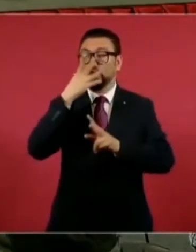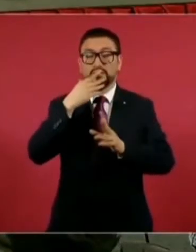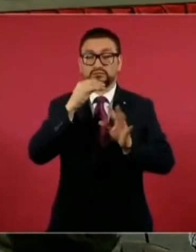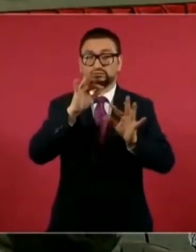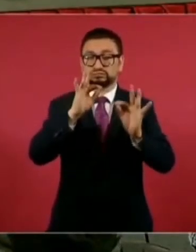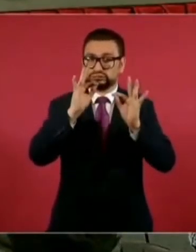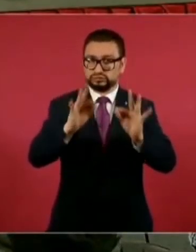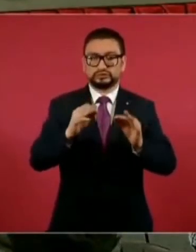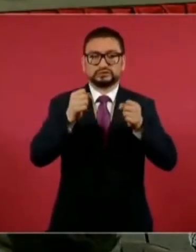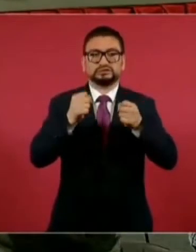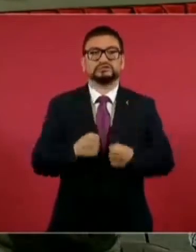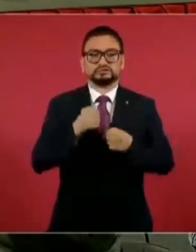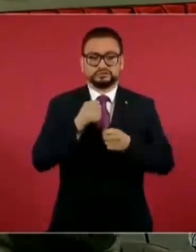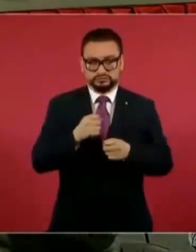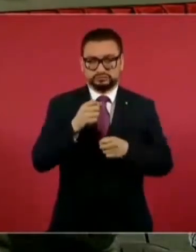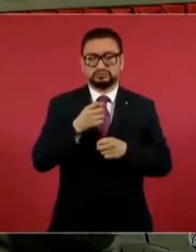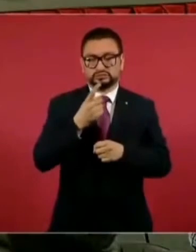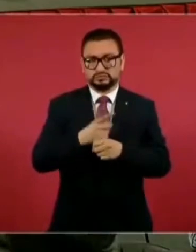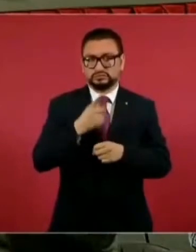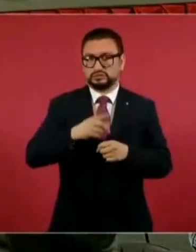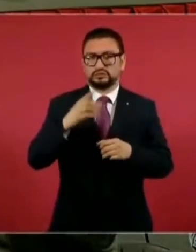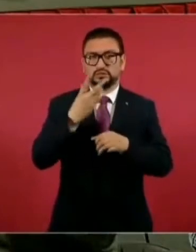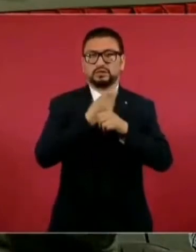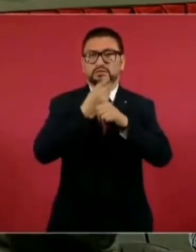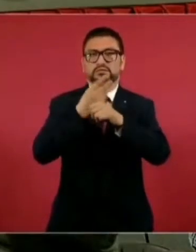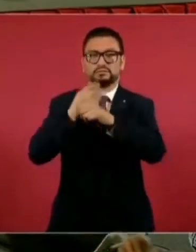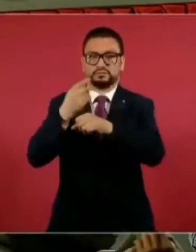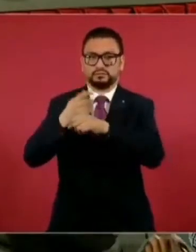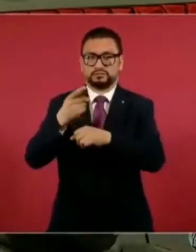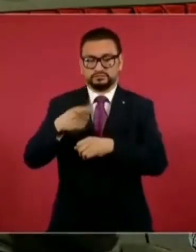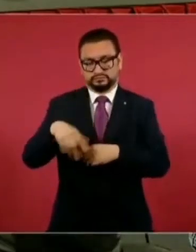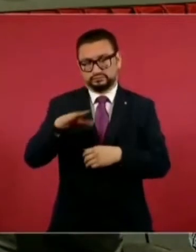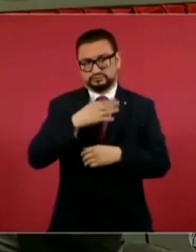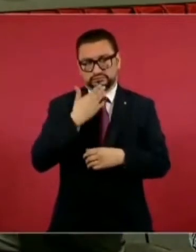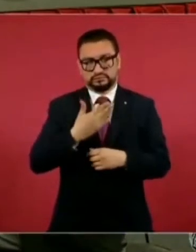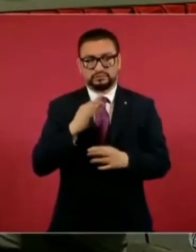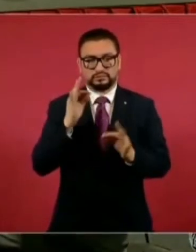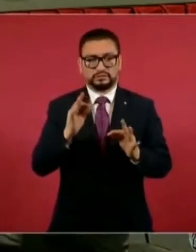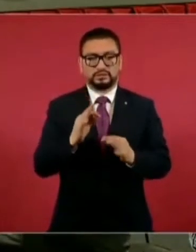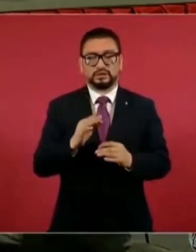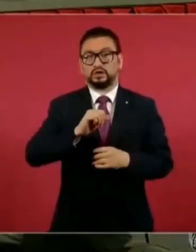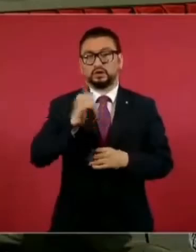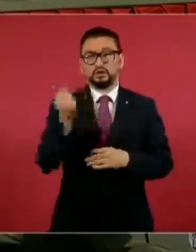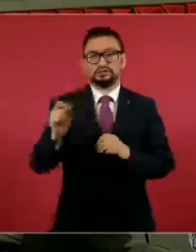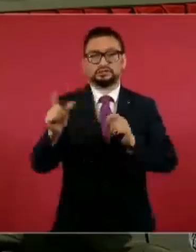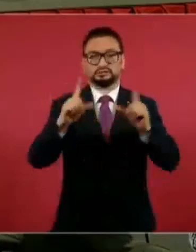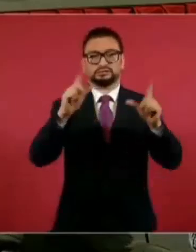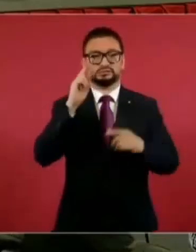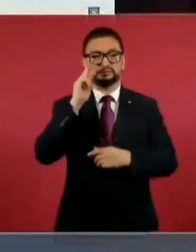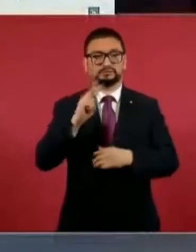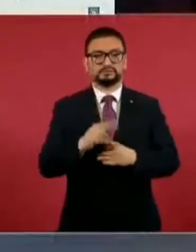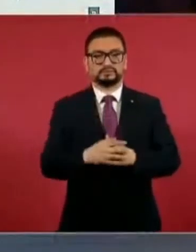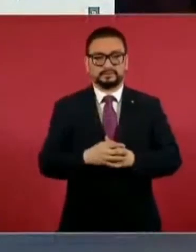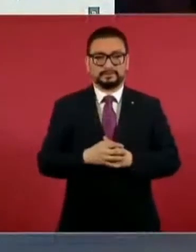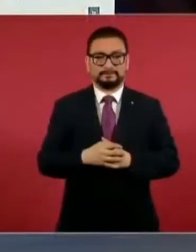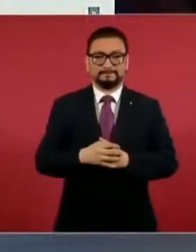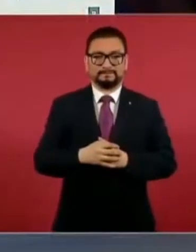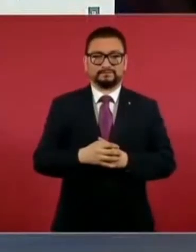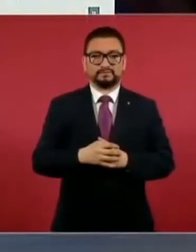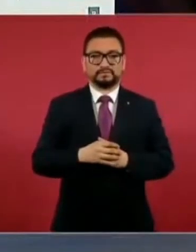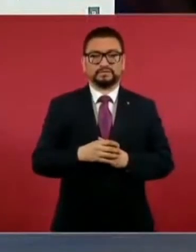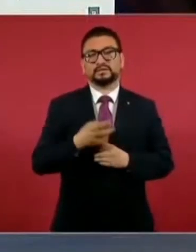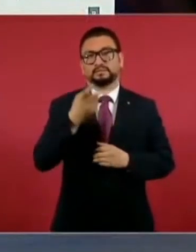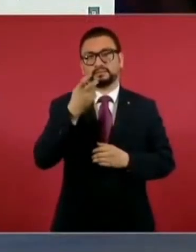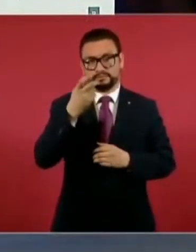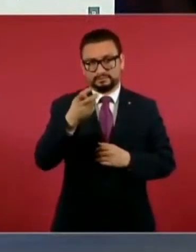mucha seguridad en el ejercicio del deambular por la ciudad. En la siguiente lámina, aprovechando la